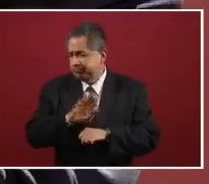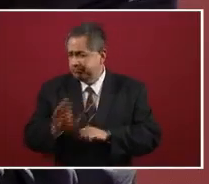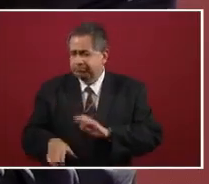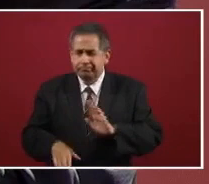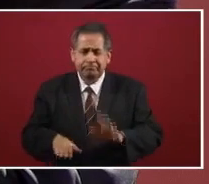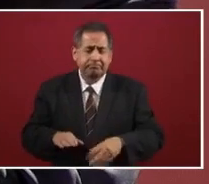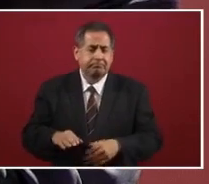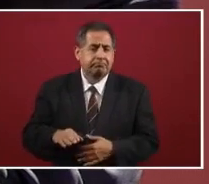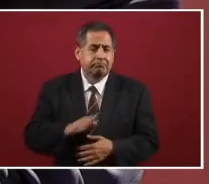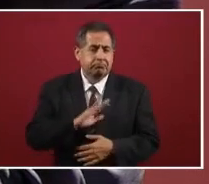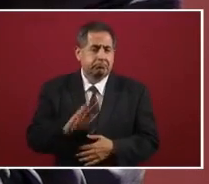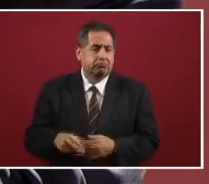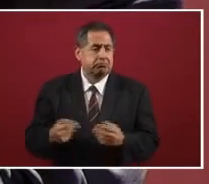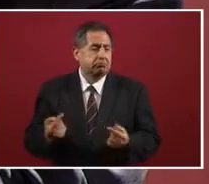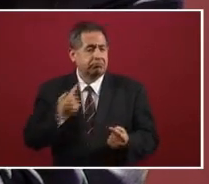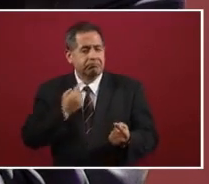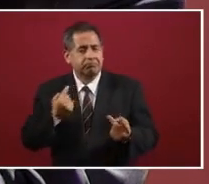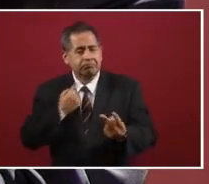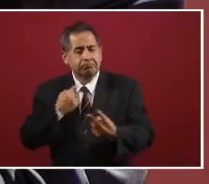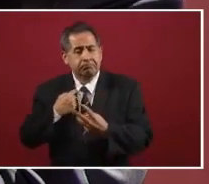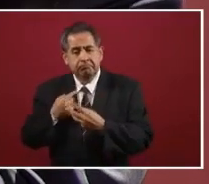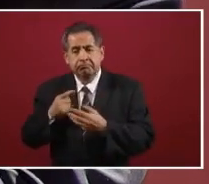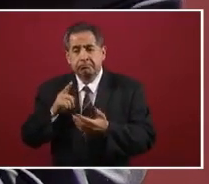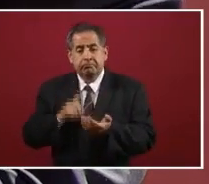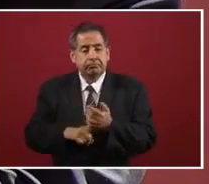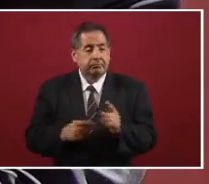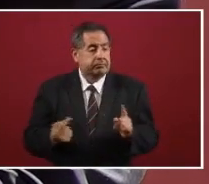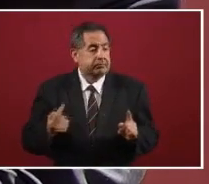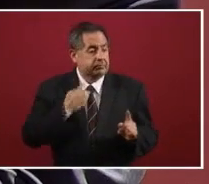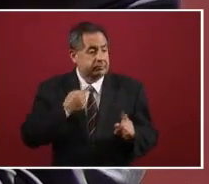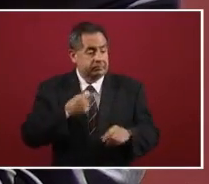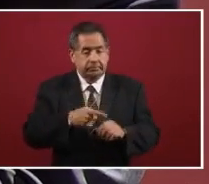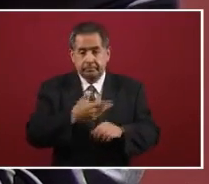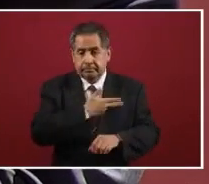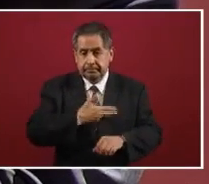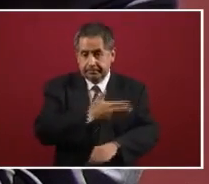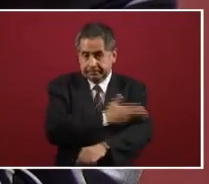del asesinato del presidente Madero.